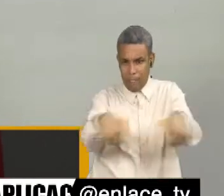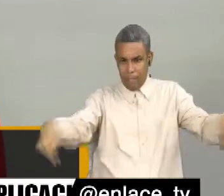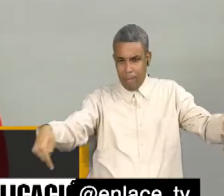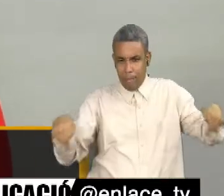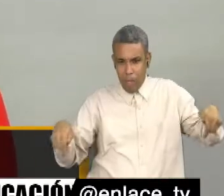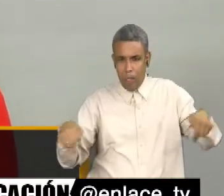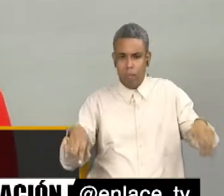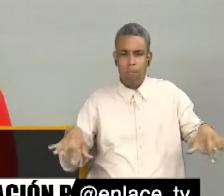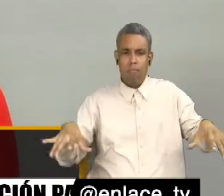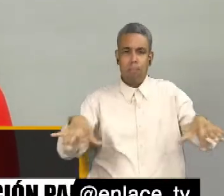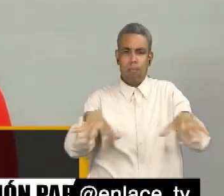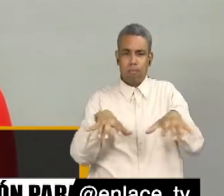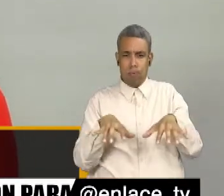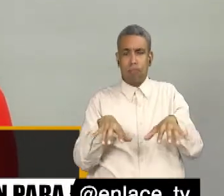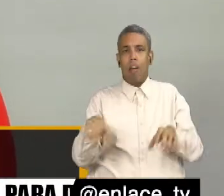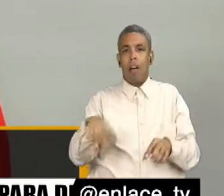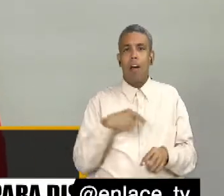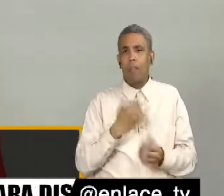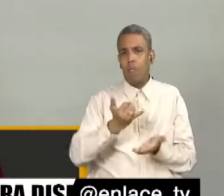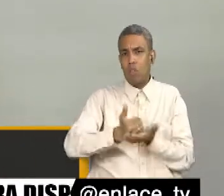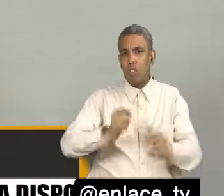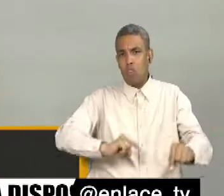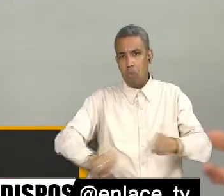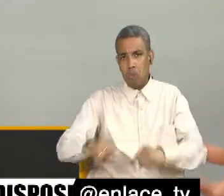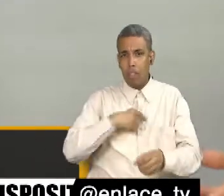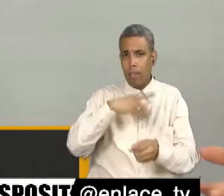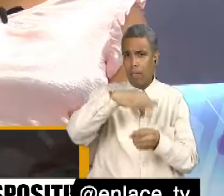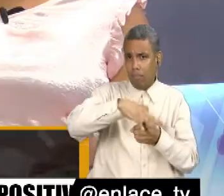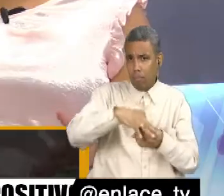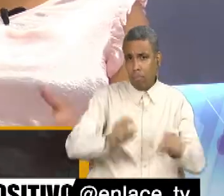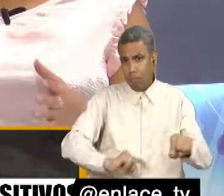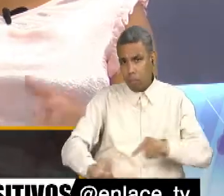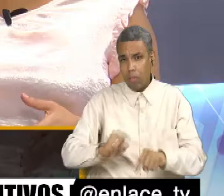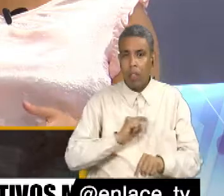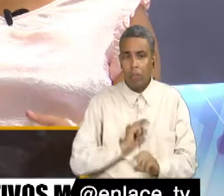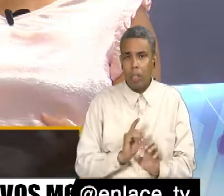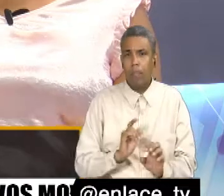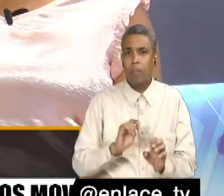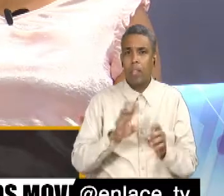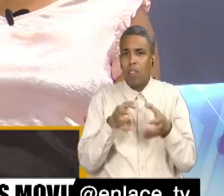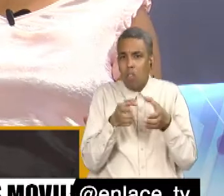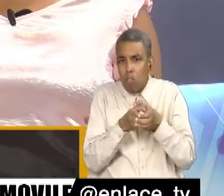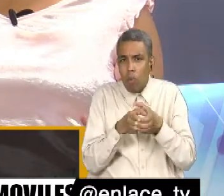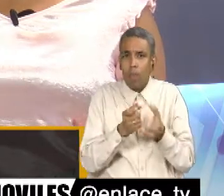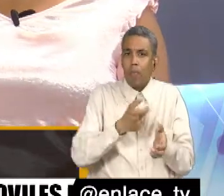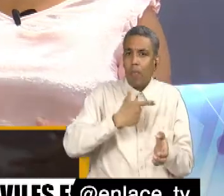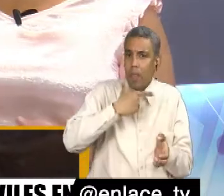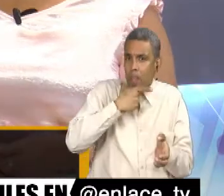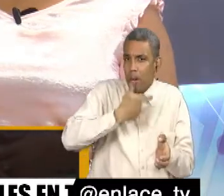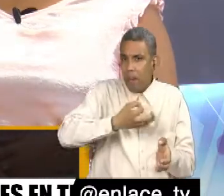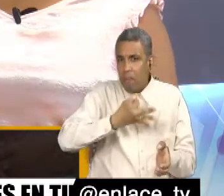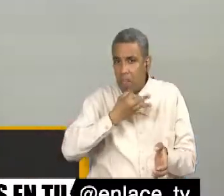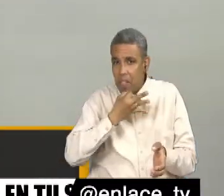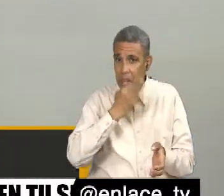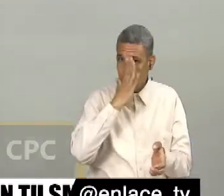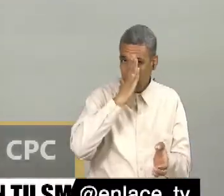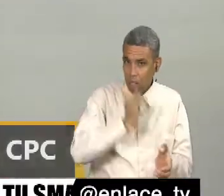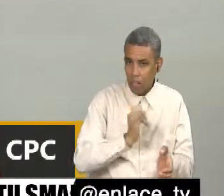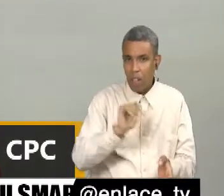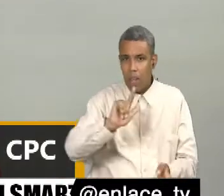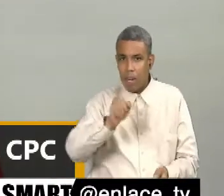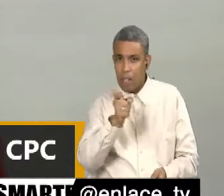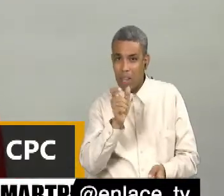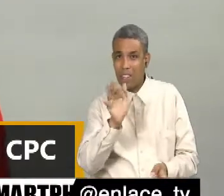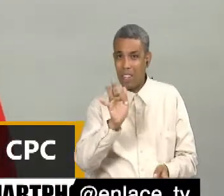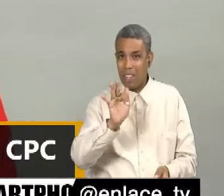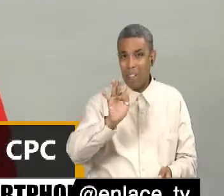de participación de la comunidad LGTBI. ¿Qué aspectos se van a tratar? ¿Qué se va a tener en cuenta para esta elección de la mesa? Bueno, básicamente